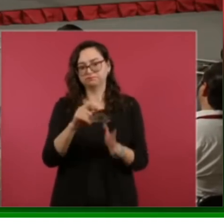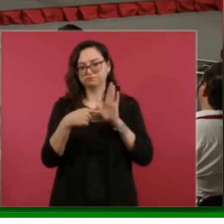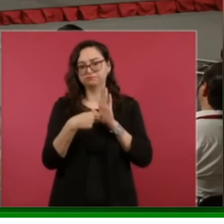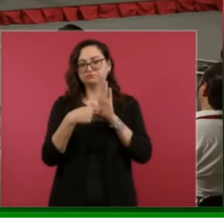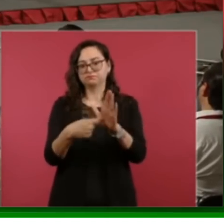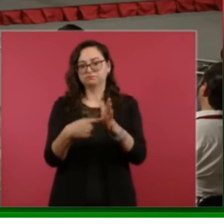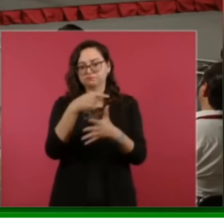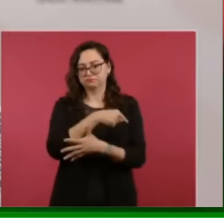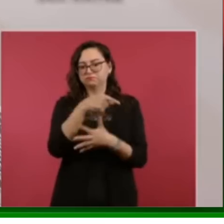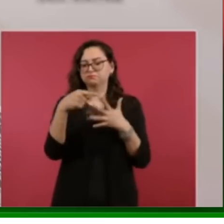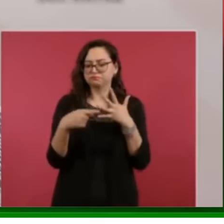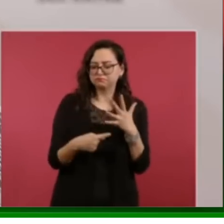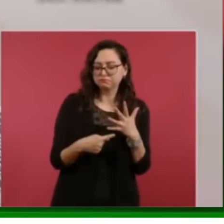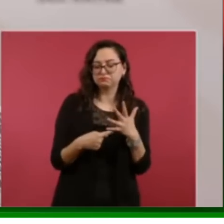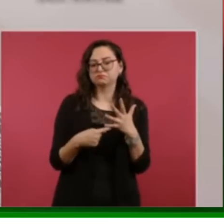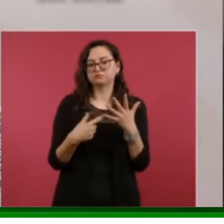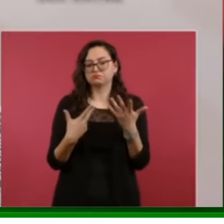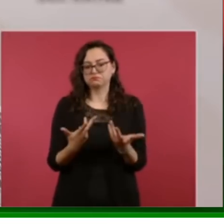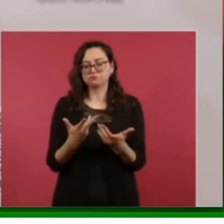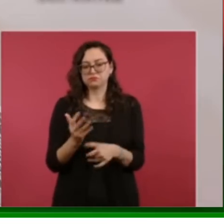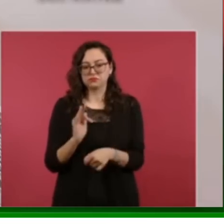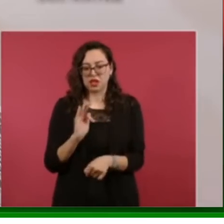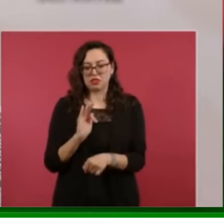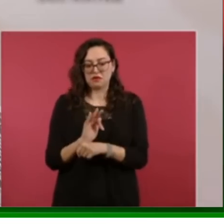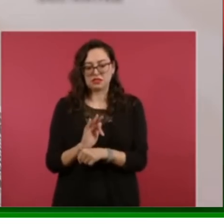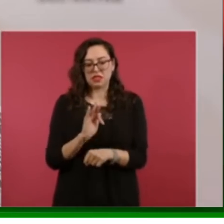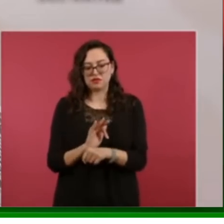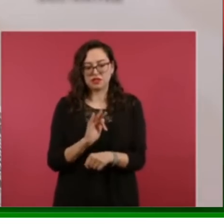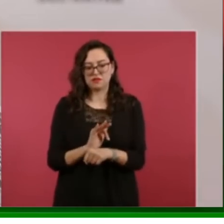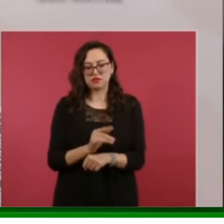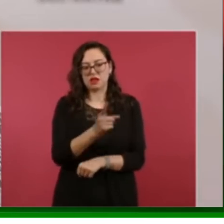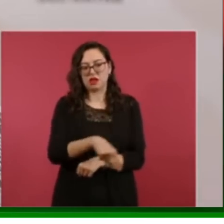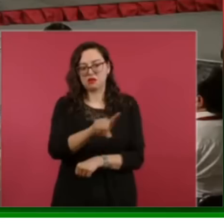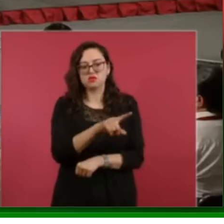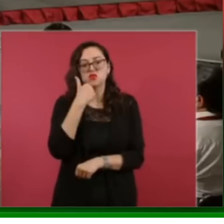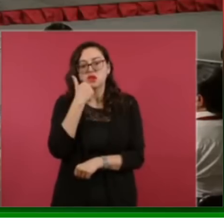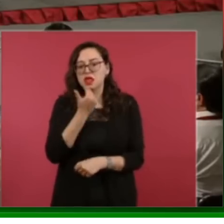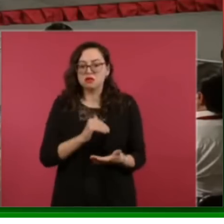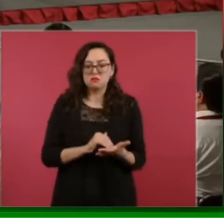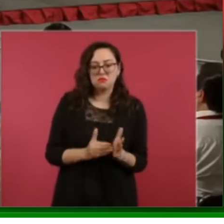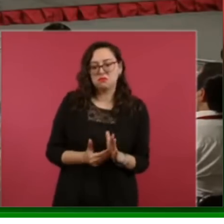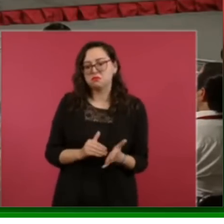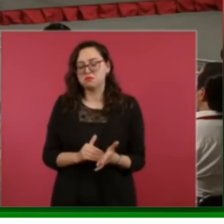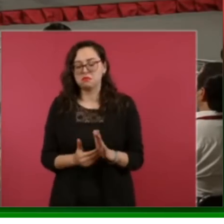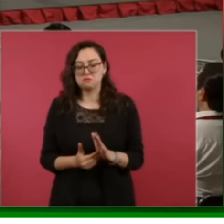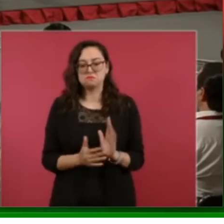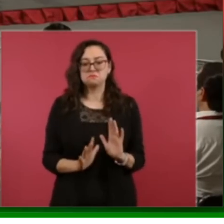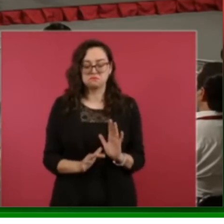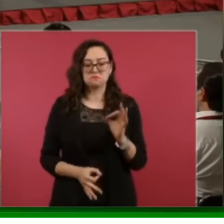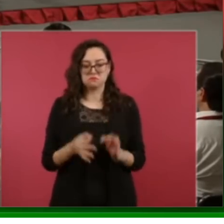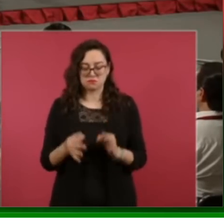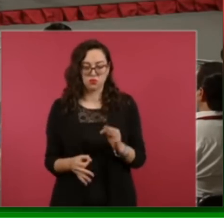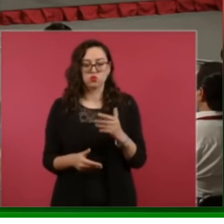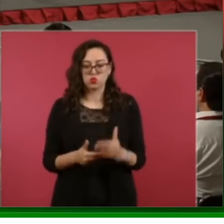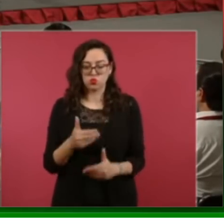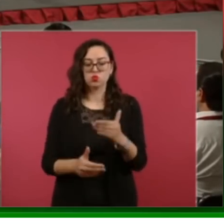de manera general algunos de los argumentos de defensa que este grupo empresarial ha utilizado en sus estrategias legales y que han sido llevados a